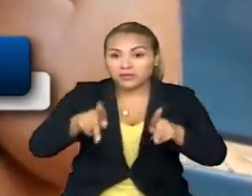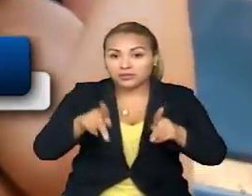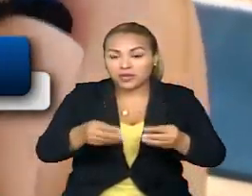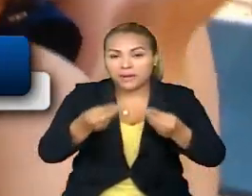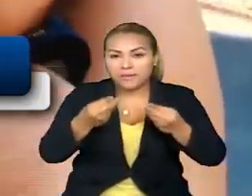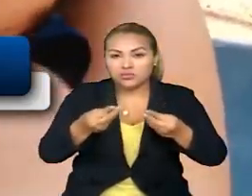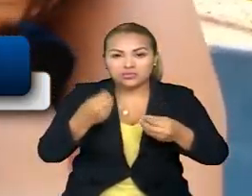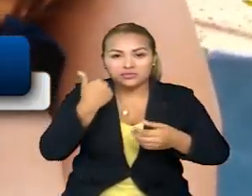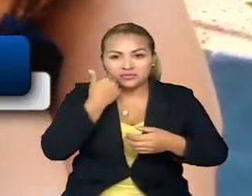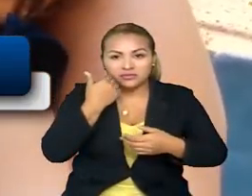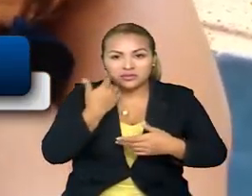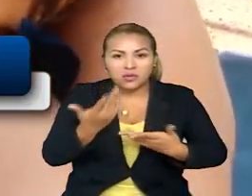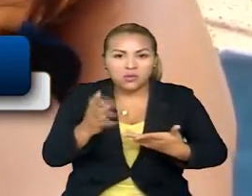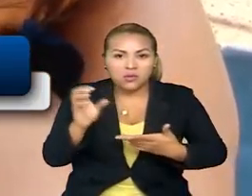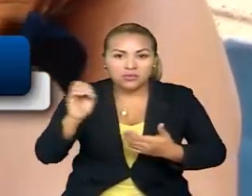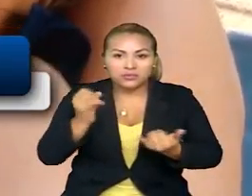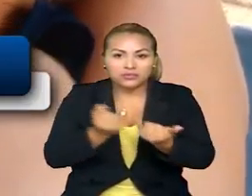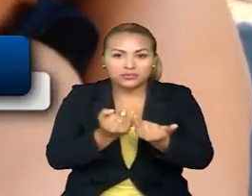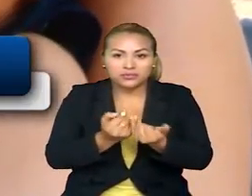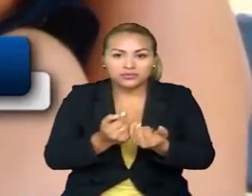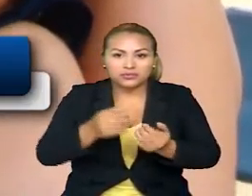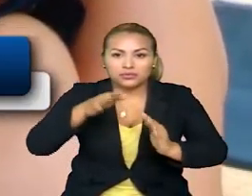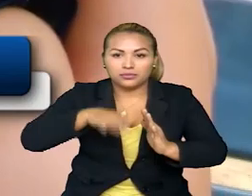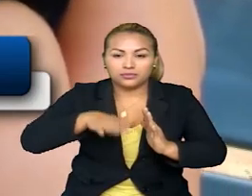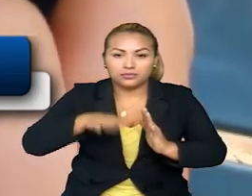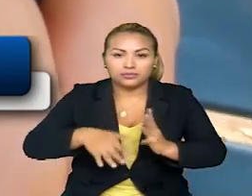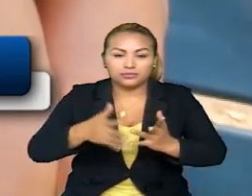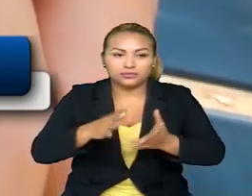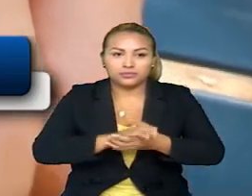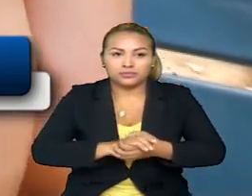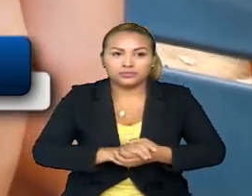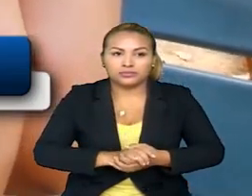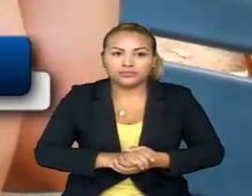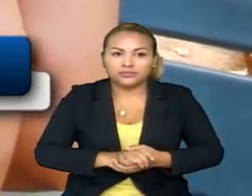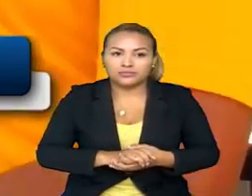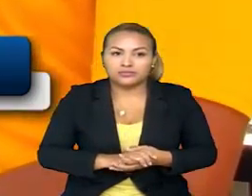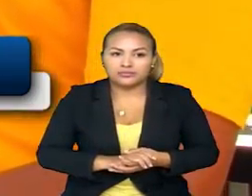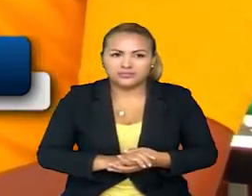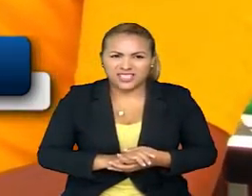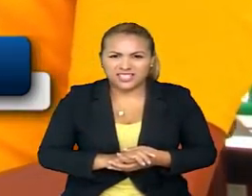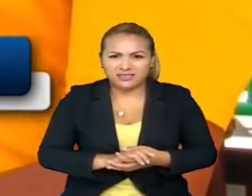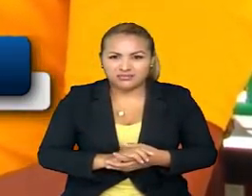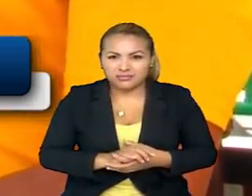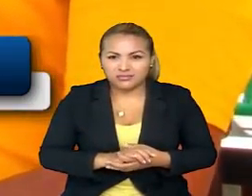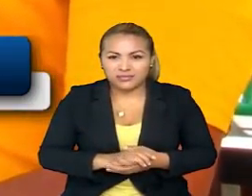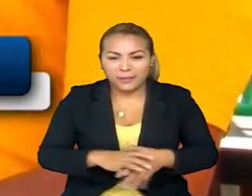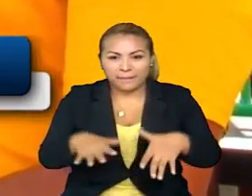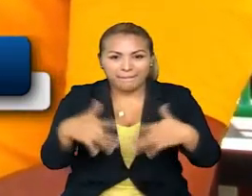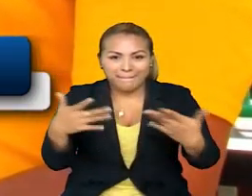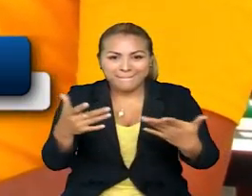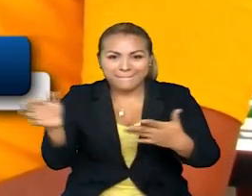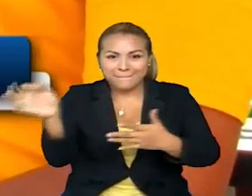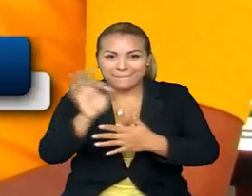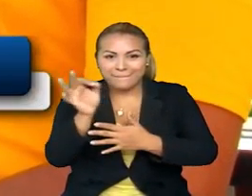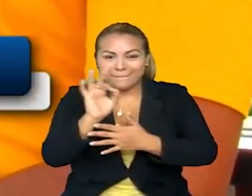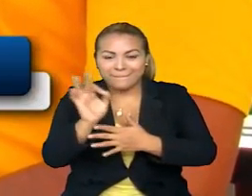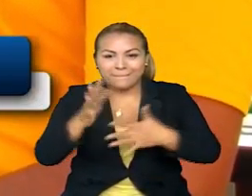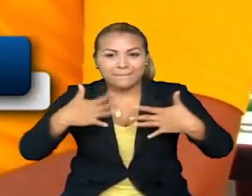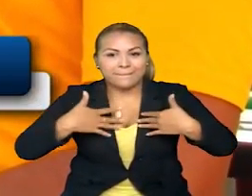tenemos personas con menos mortalidad es también como se establece el estilo de vida saludable en la comunidad quiero que me den